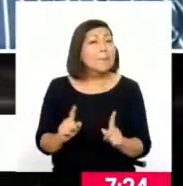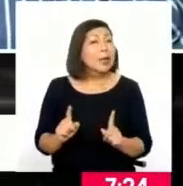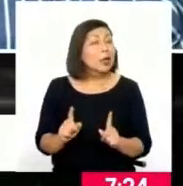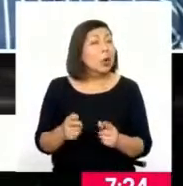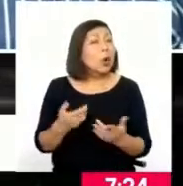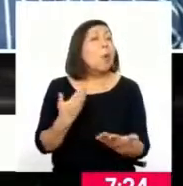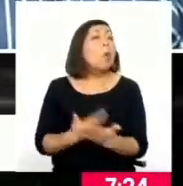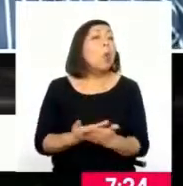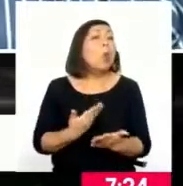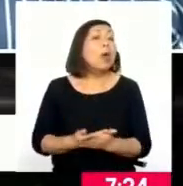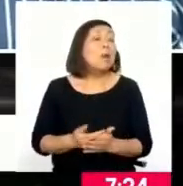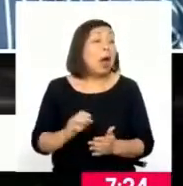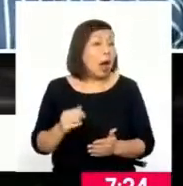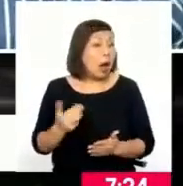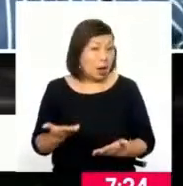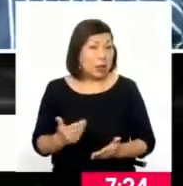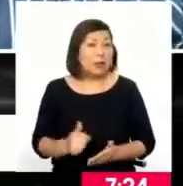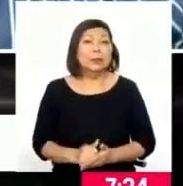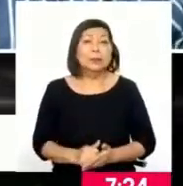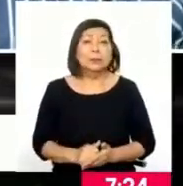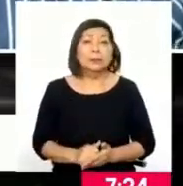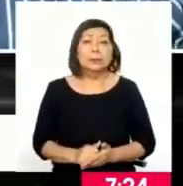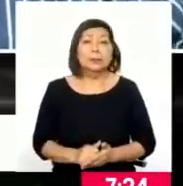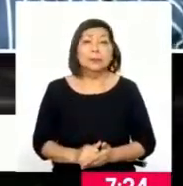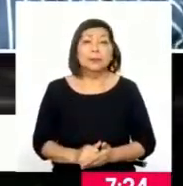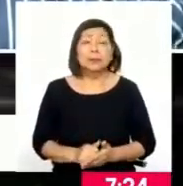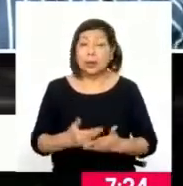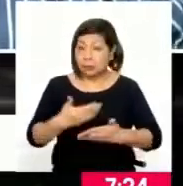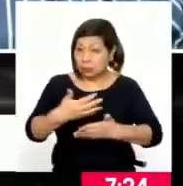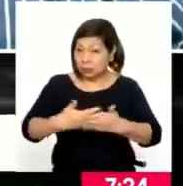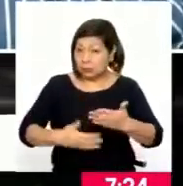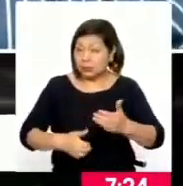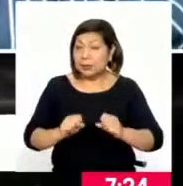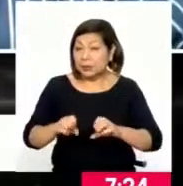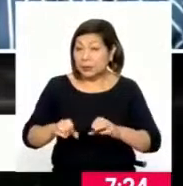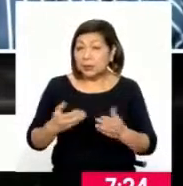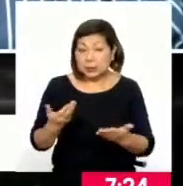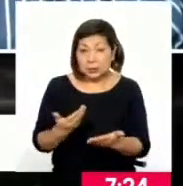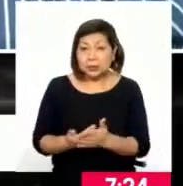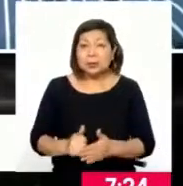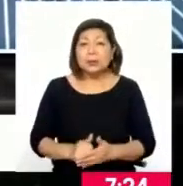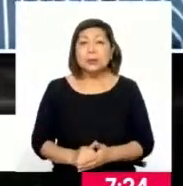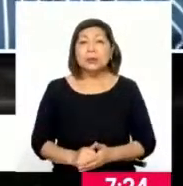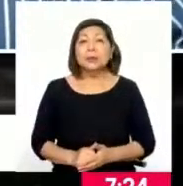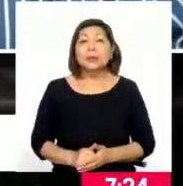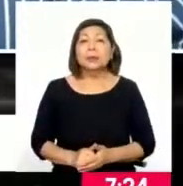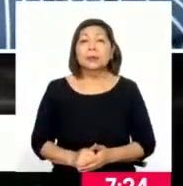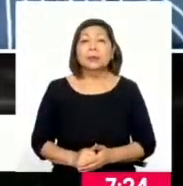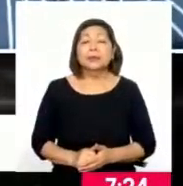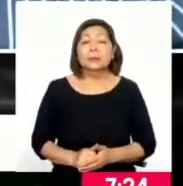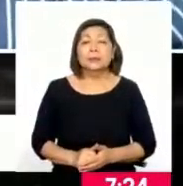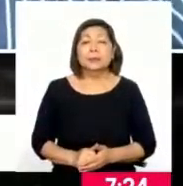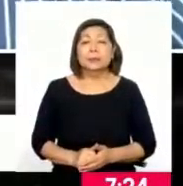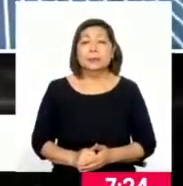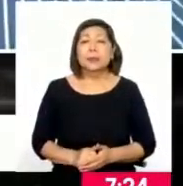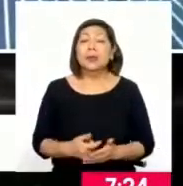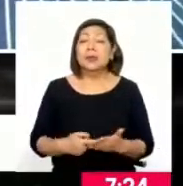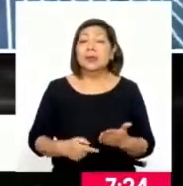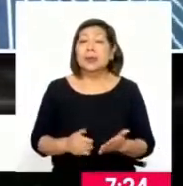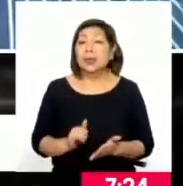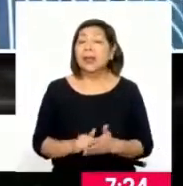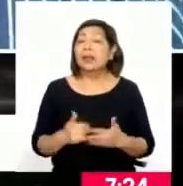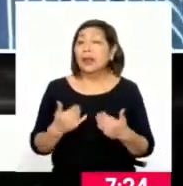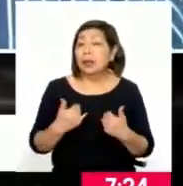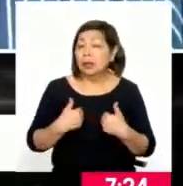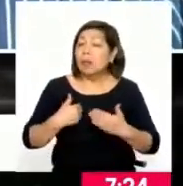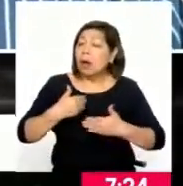tangible, como decir, hay lista de cosas que se van a completar o hacer. Lo que pasa es que